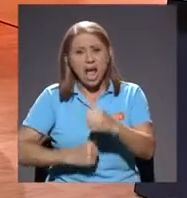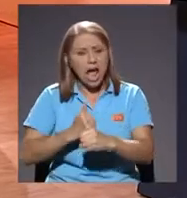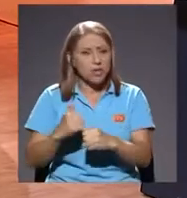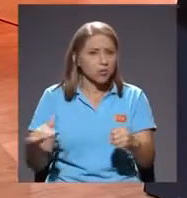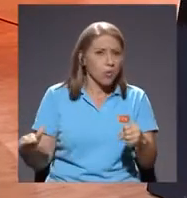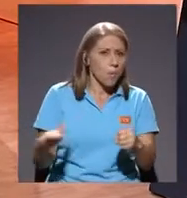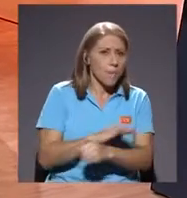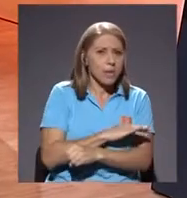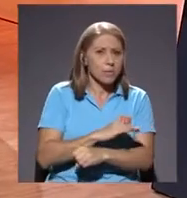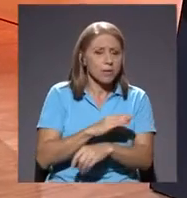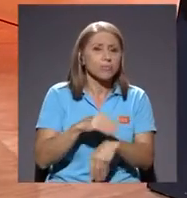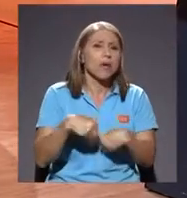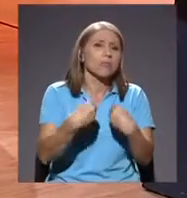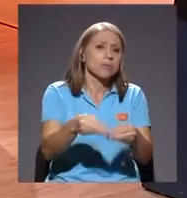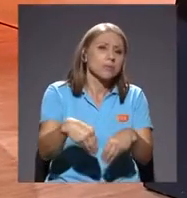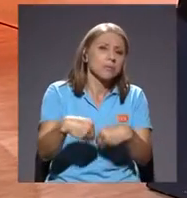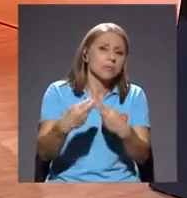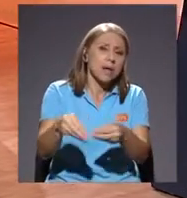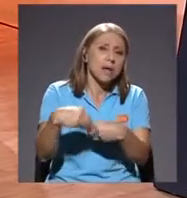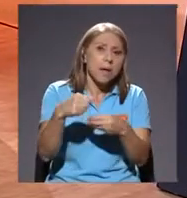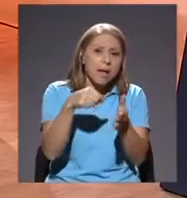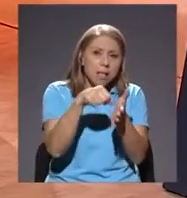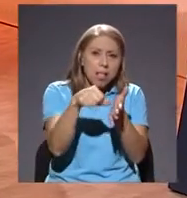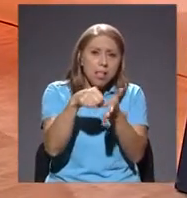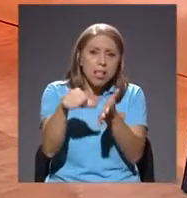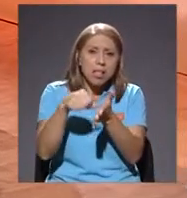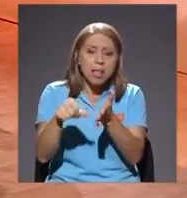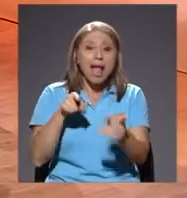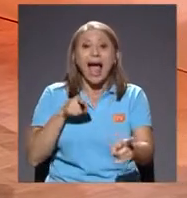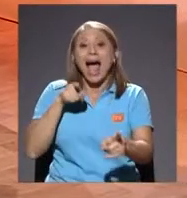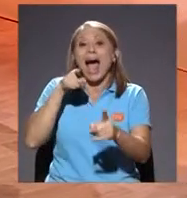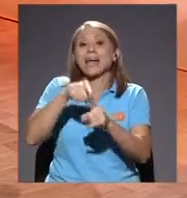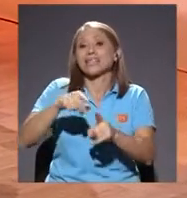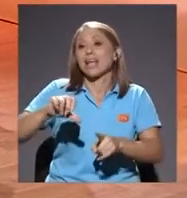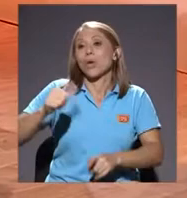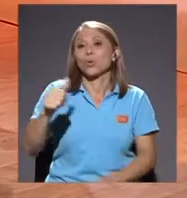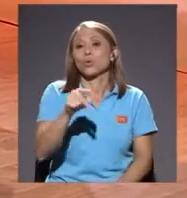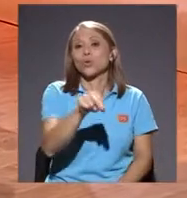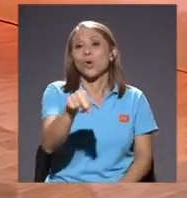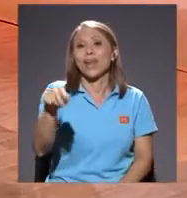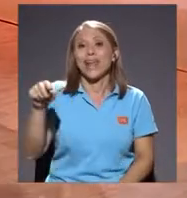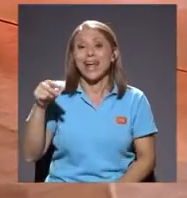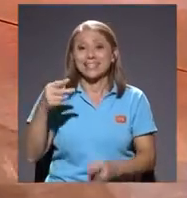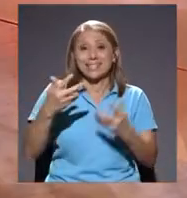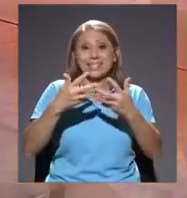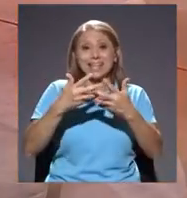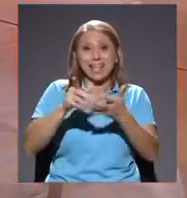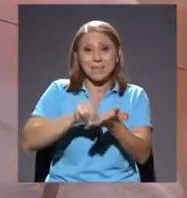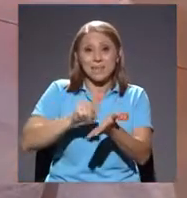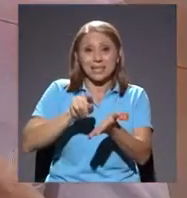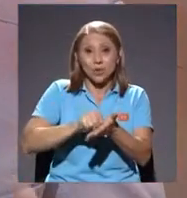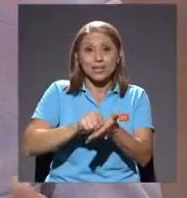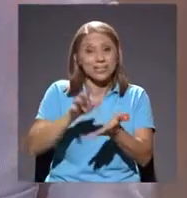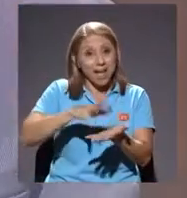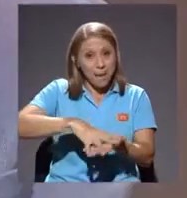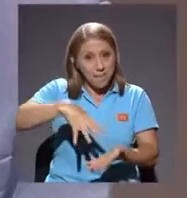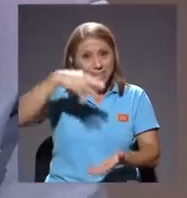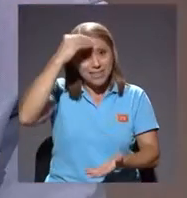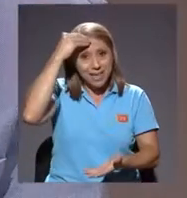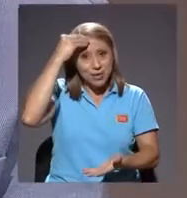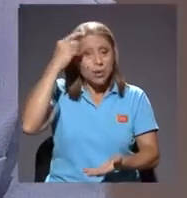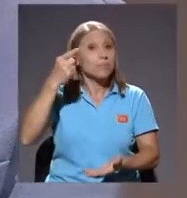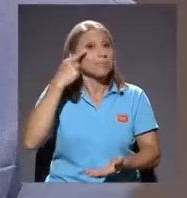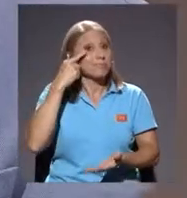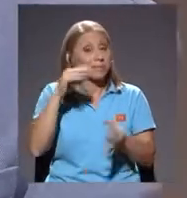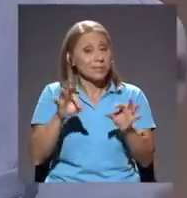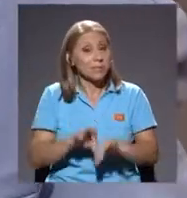supliendo ese mercado hasta que otros colegas impresores aprendieron y qué interesante qué importante